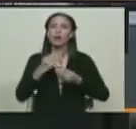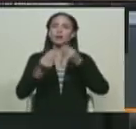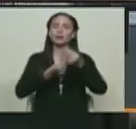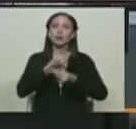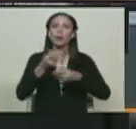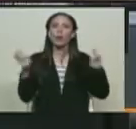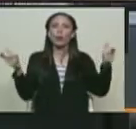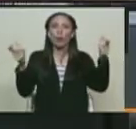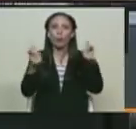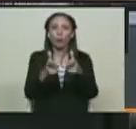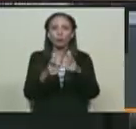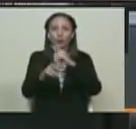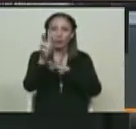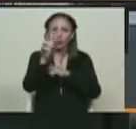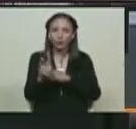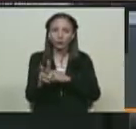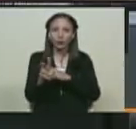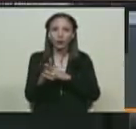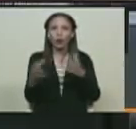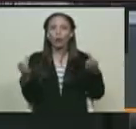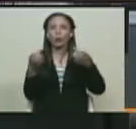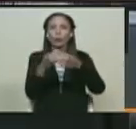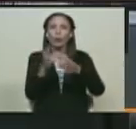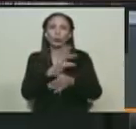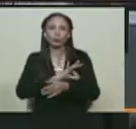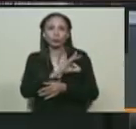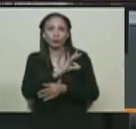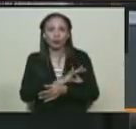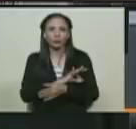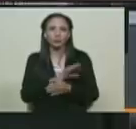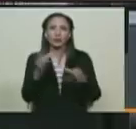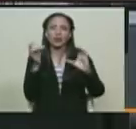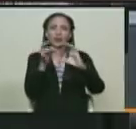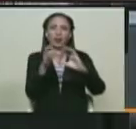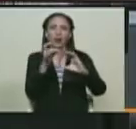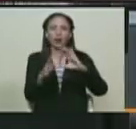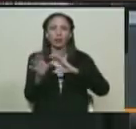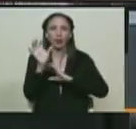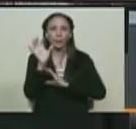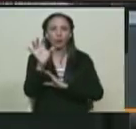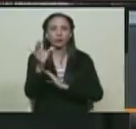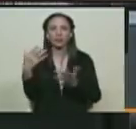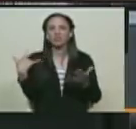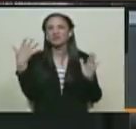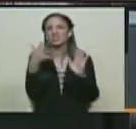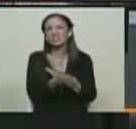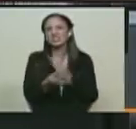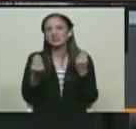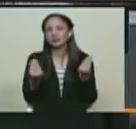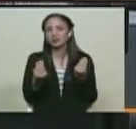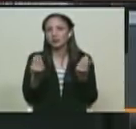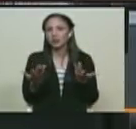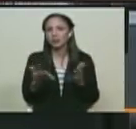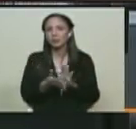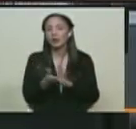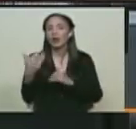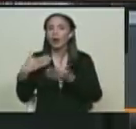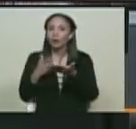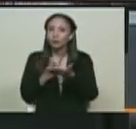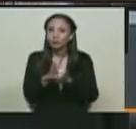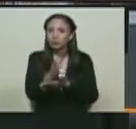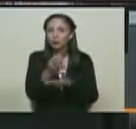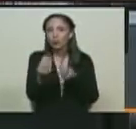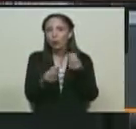Somos Venezuela como brazo social del carné de la patria significó y marcó el curso